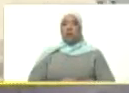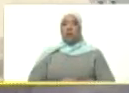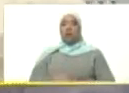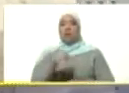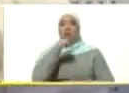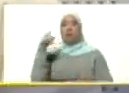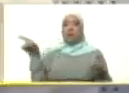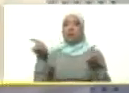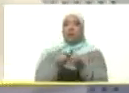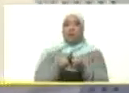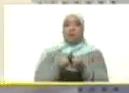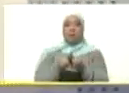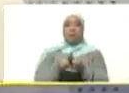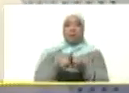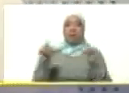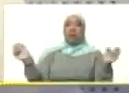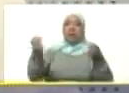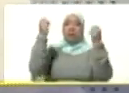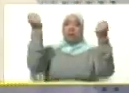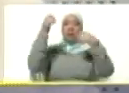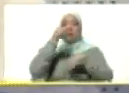Igualmente, las campañas